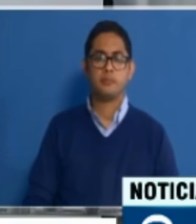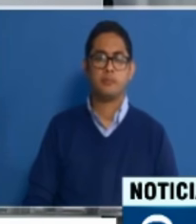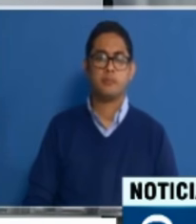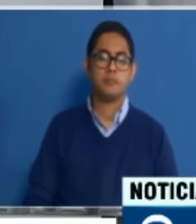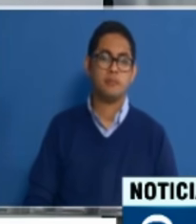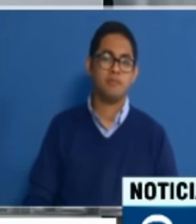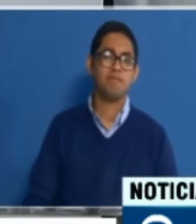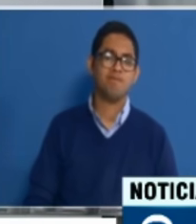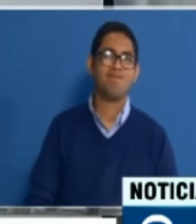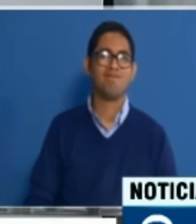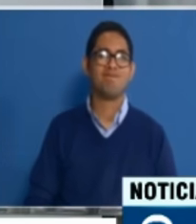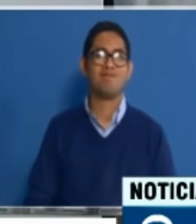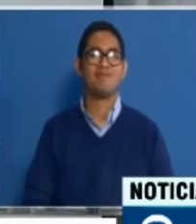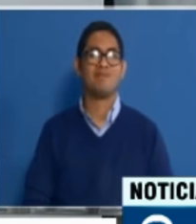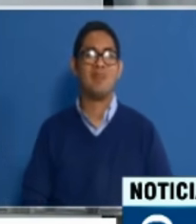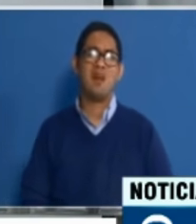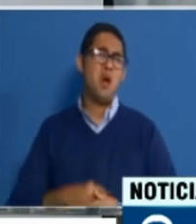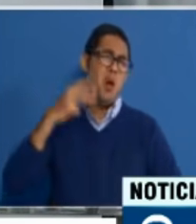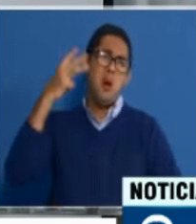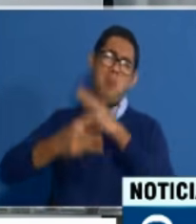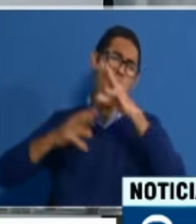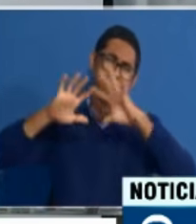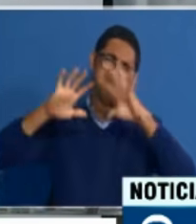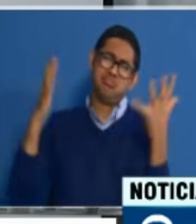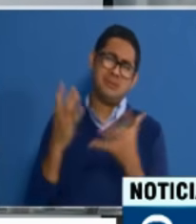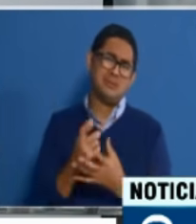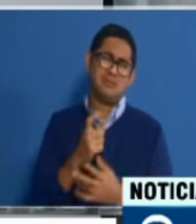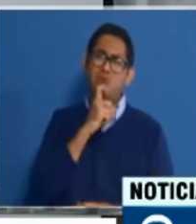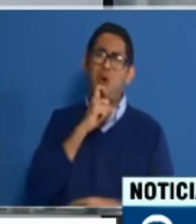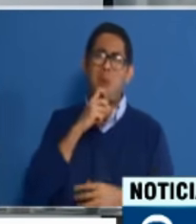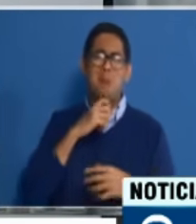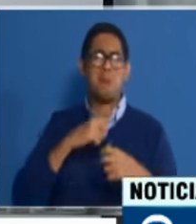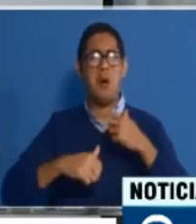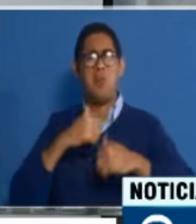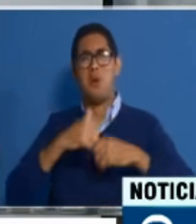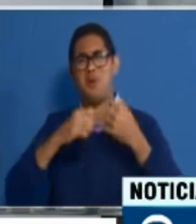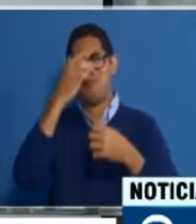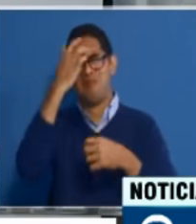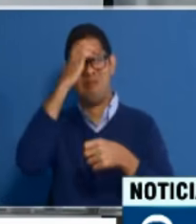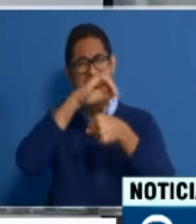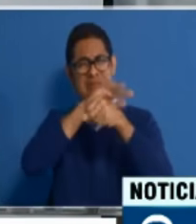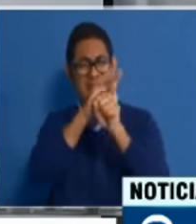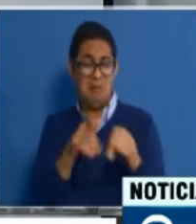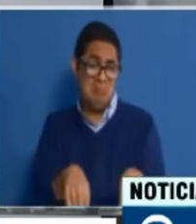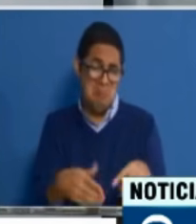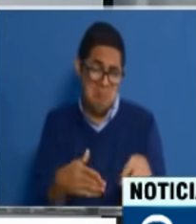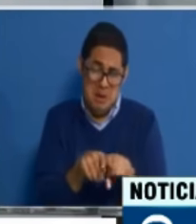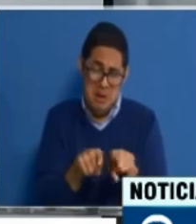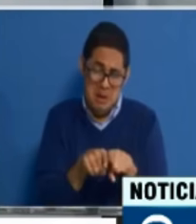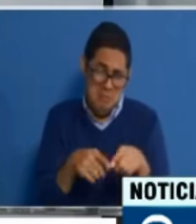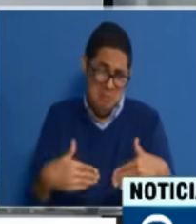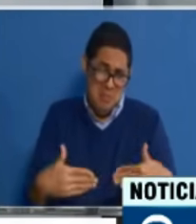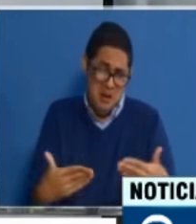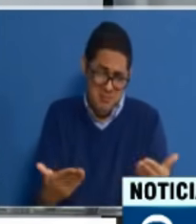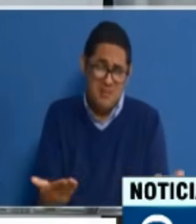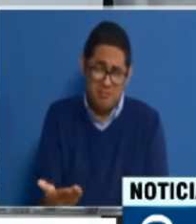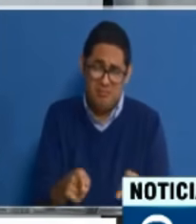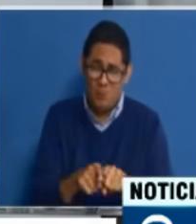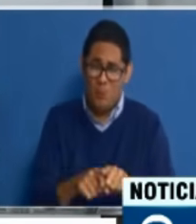ante esta catástrofe mundial por la que está pasando el mundo, Panamá también, obviamente,